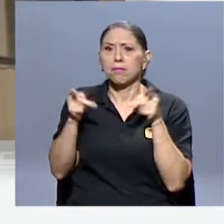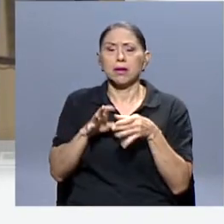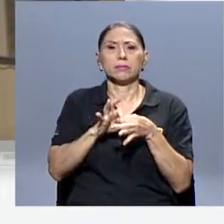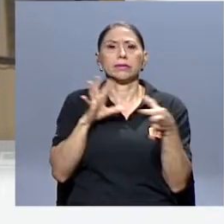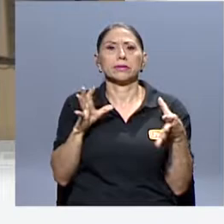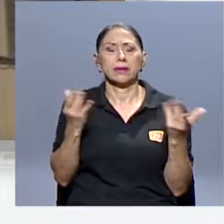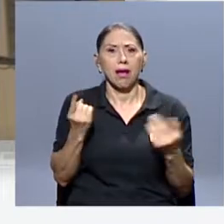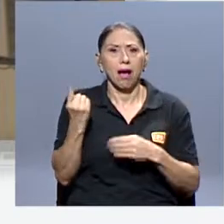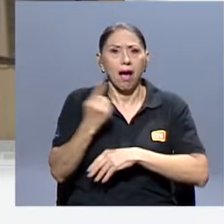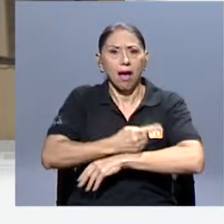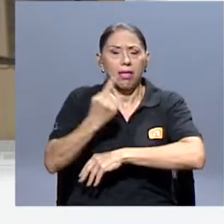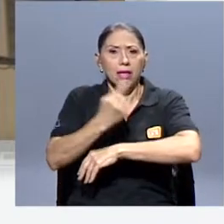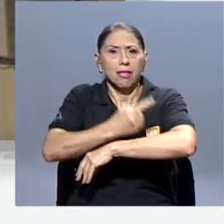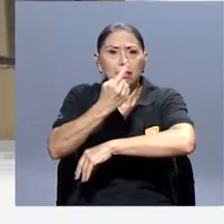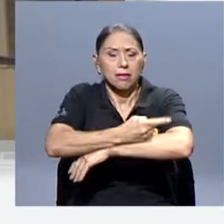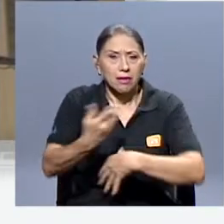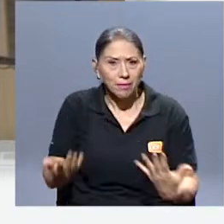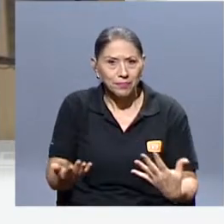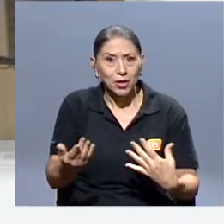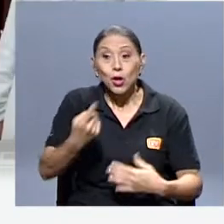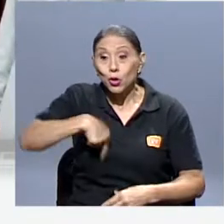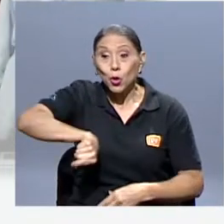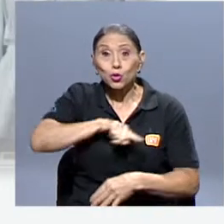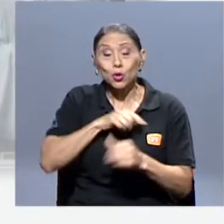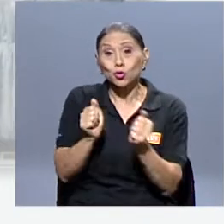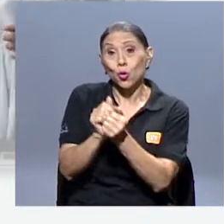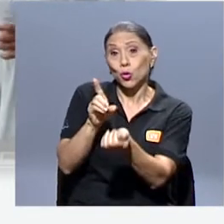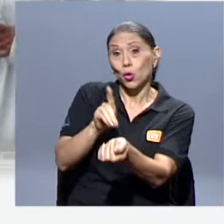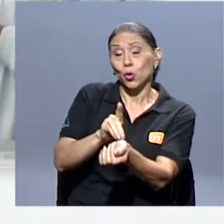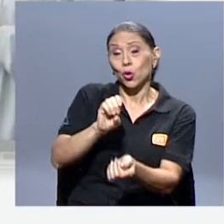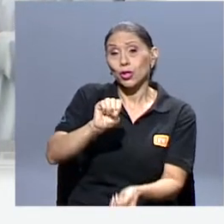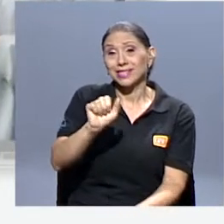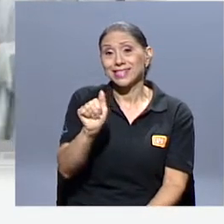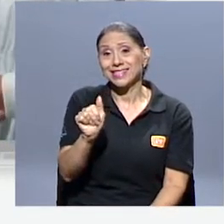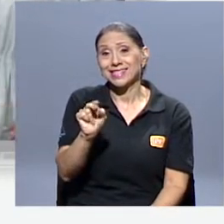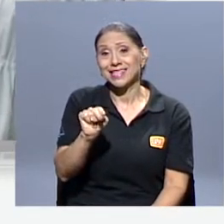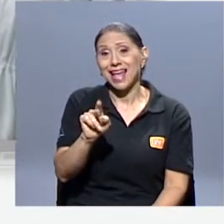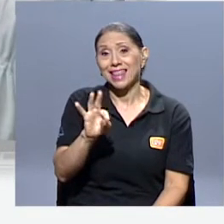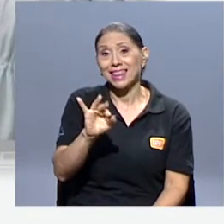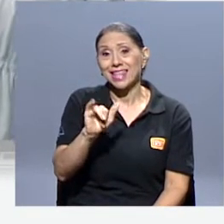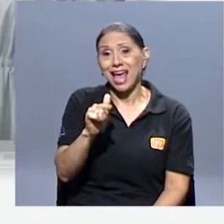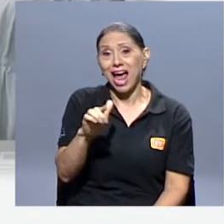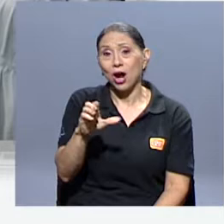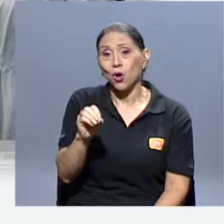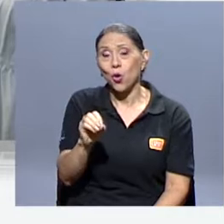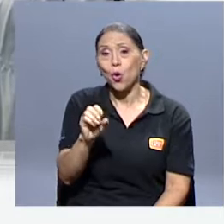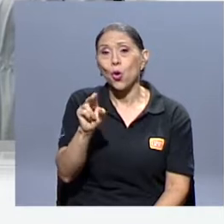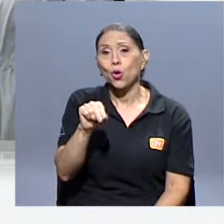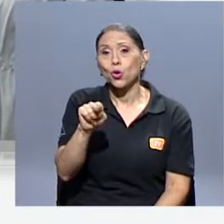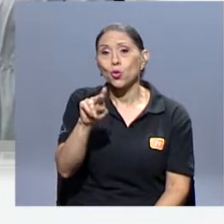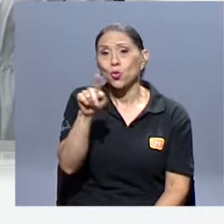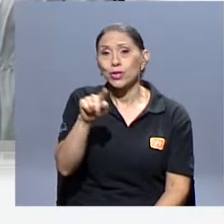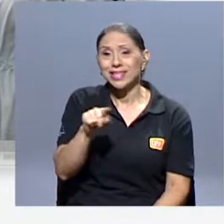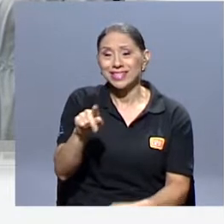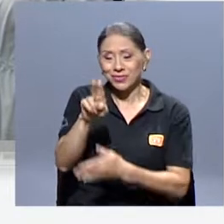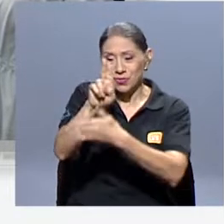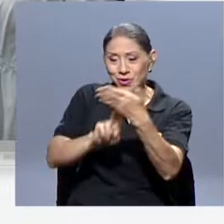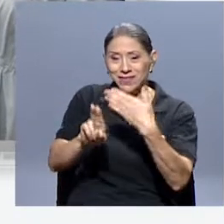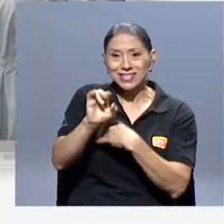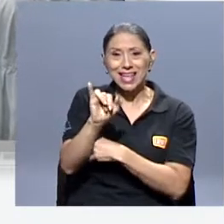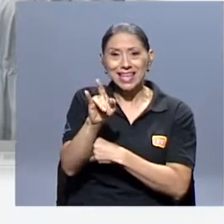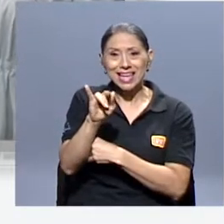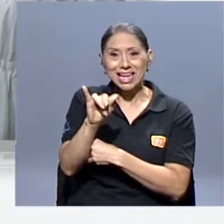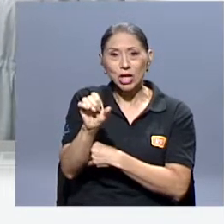embargo, nosotros, por ejemplo, con Santiago Núñez, el doctor Santiago Núñez, que está en la Universidad de Illinois y trabaja para un centro de alta